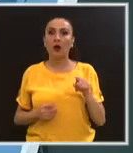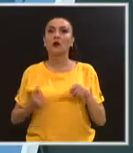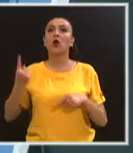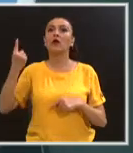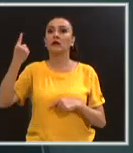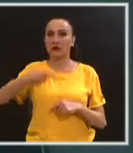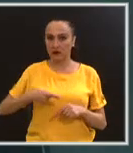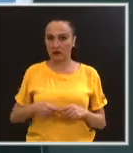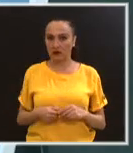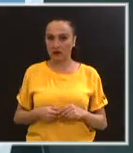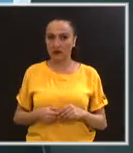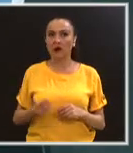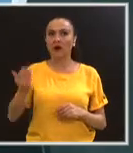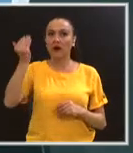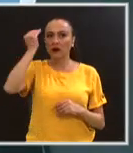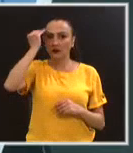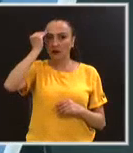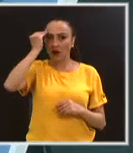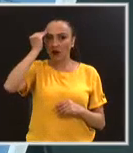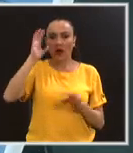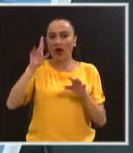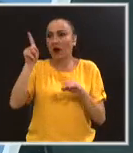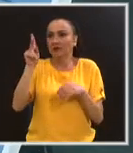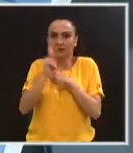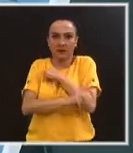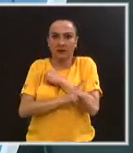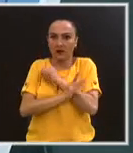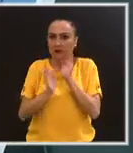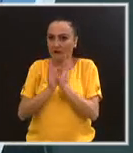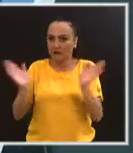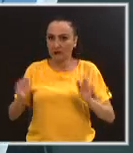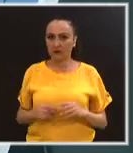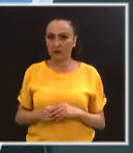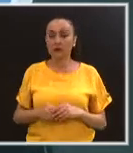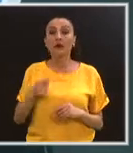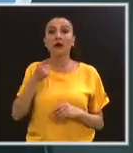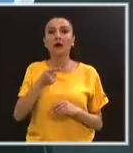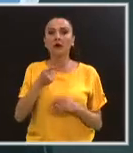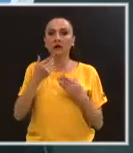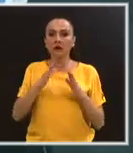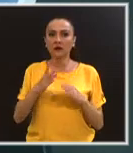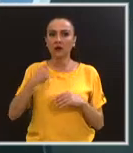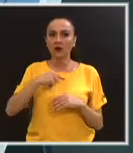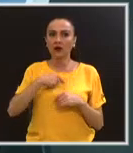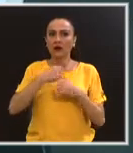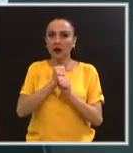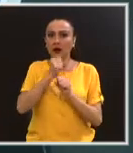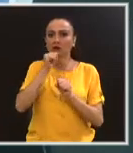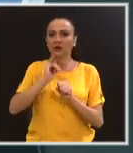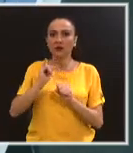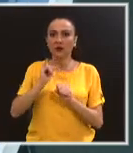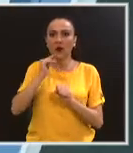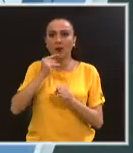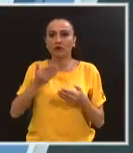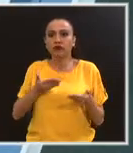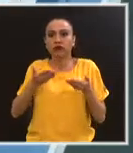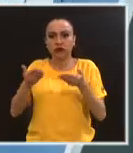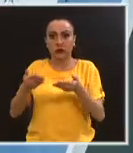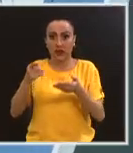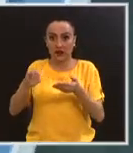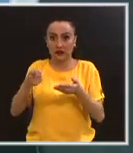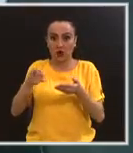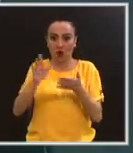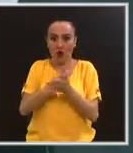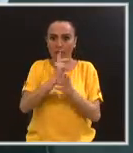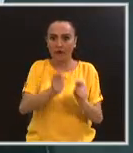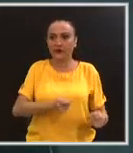obligatorio sabér selo a nivel del país verdad y ahí es donde estamos haciendo un traslado posteriormente de esto de un